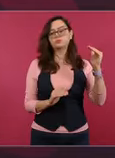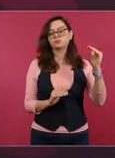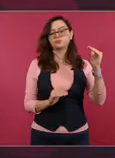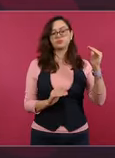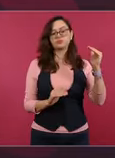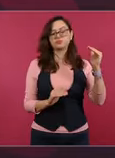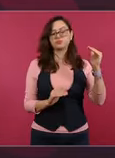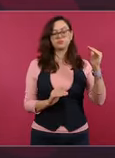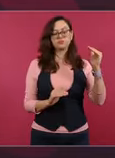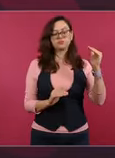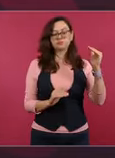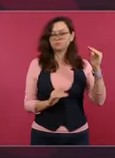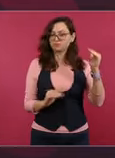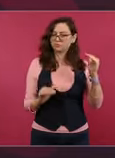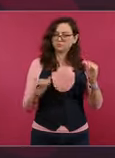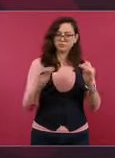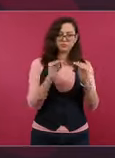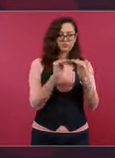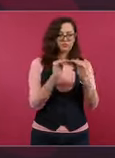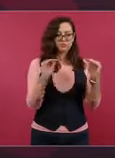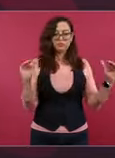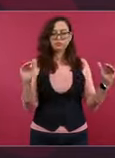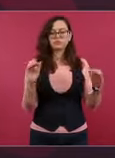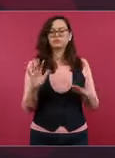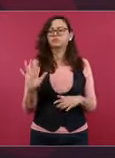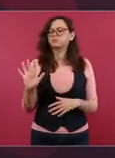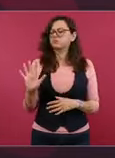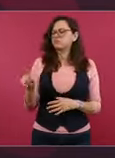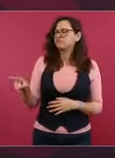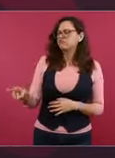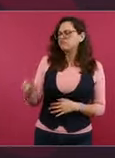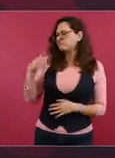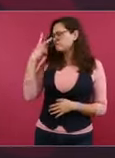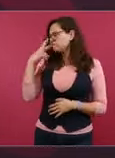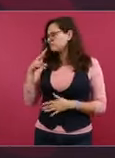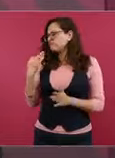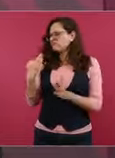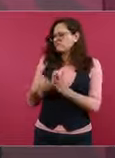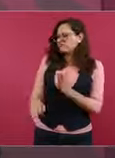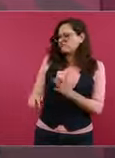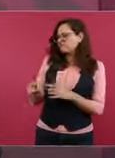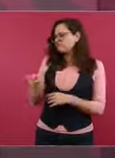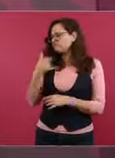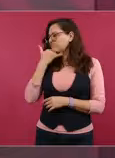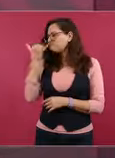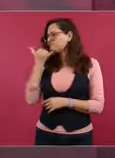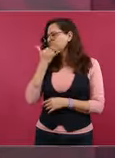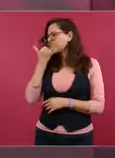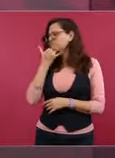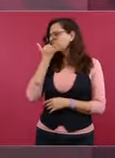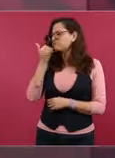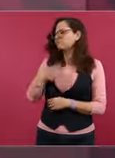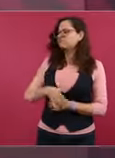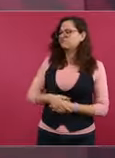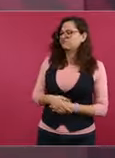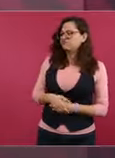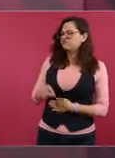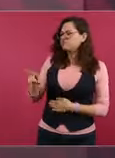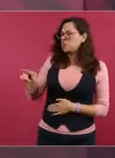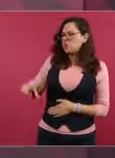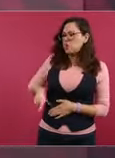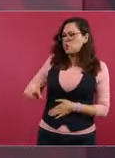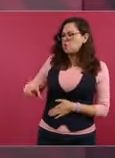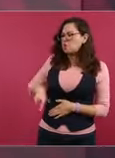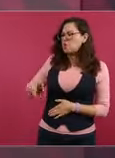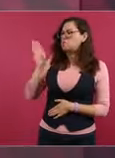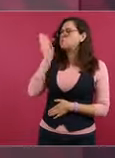Nada de que vas a poner autoridades en México, porque a los gobernantes de México